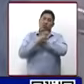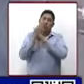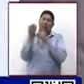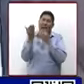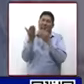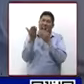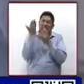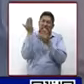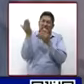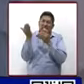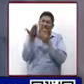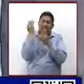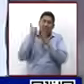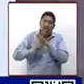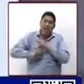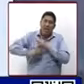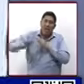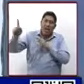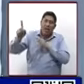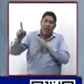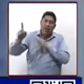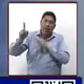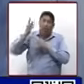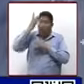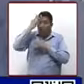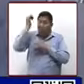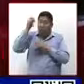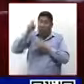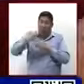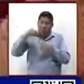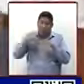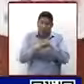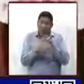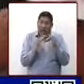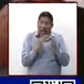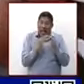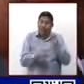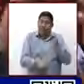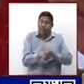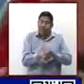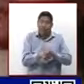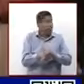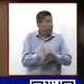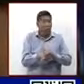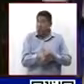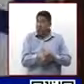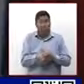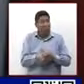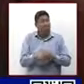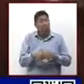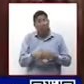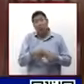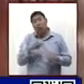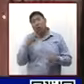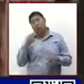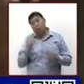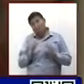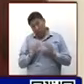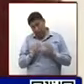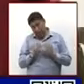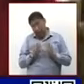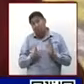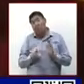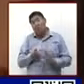a punto de escapar del país porque tenía detención domiciliaria. Hay muchos aspectos que se están investigando. Nosotros